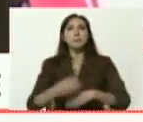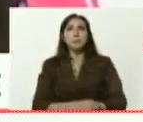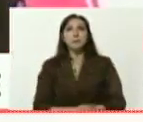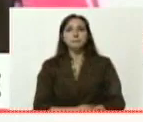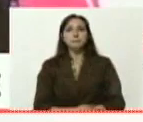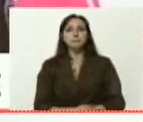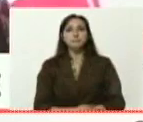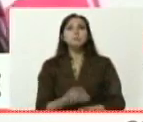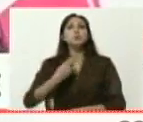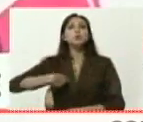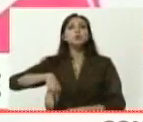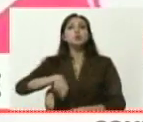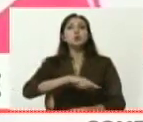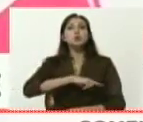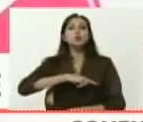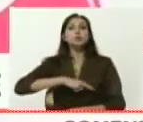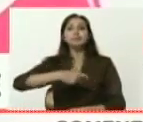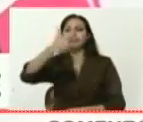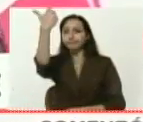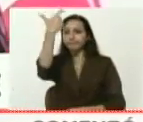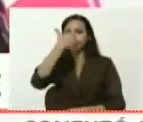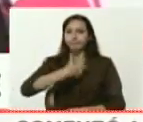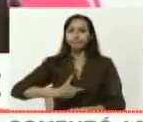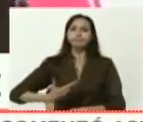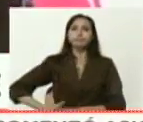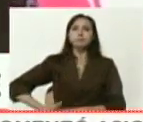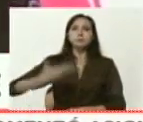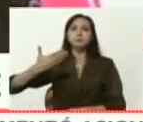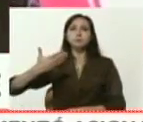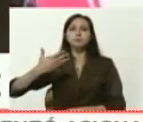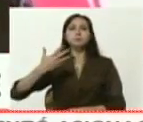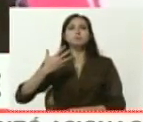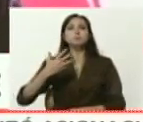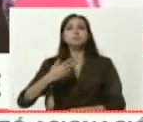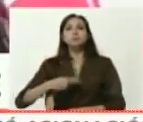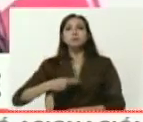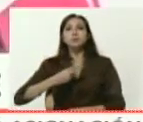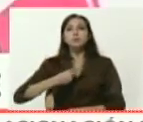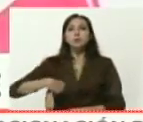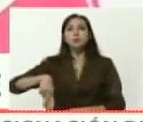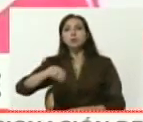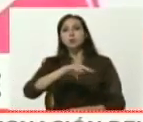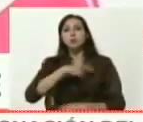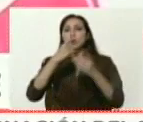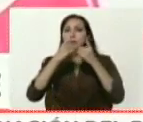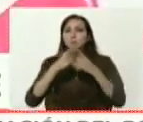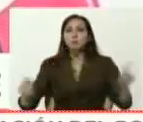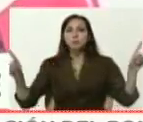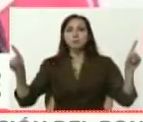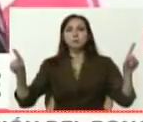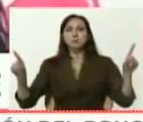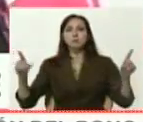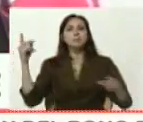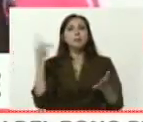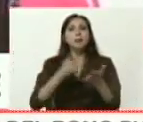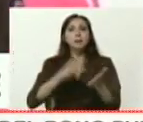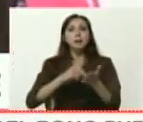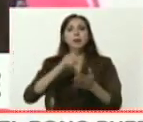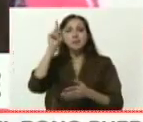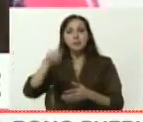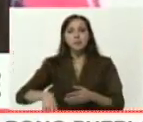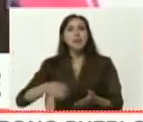Somos los protagonistas de la democracia participativa y la lealtad activa.